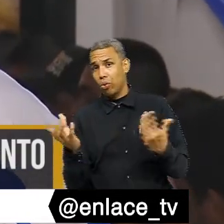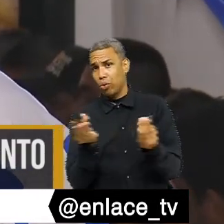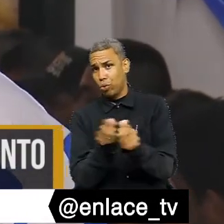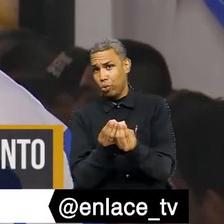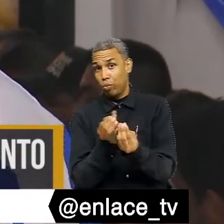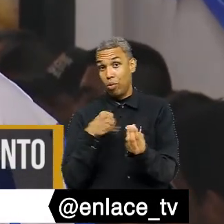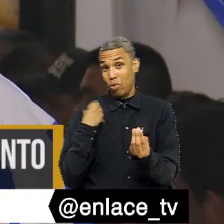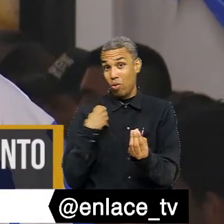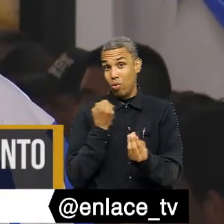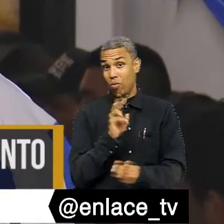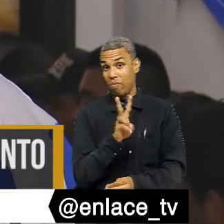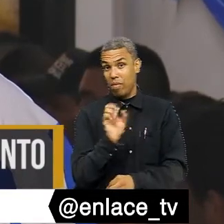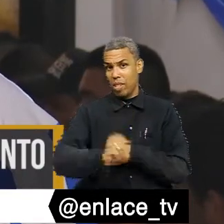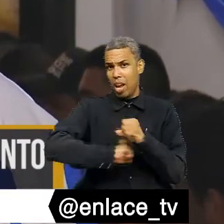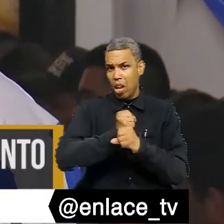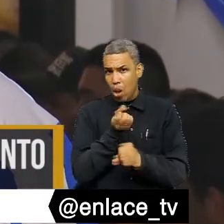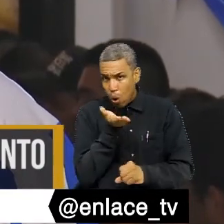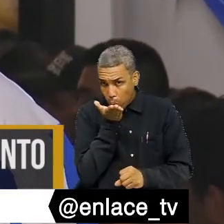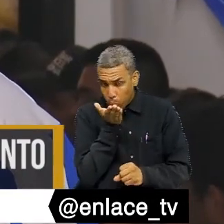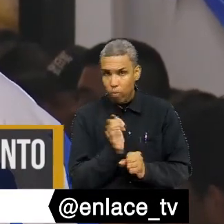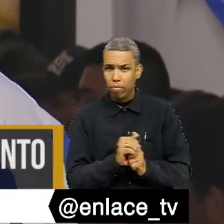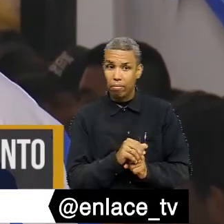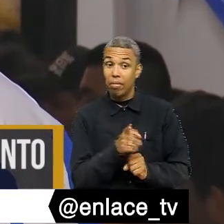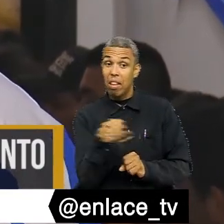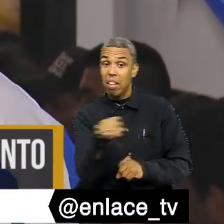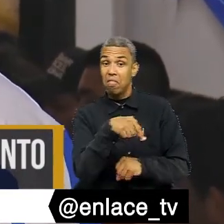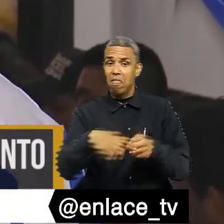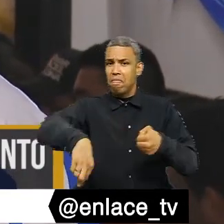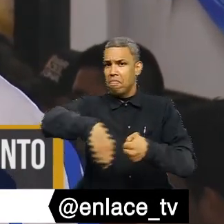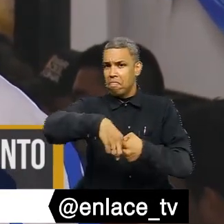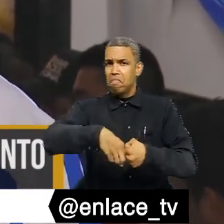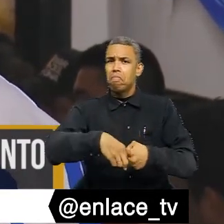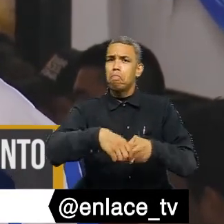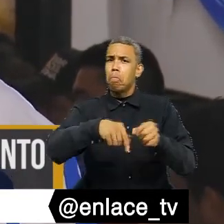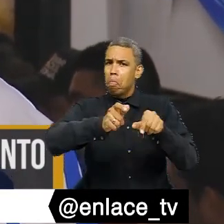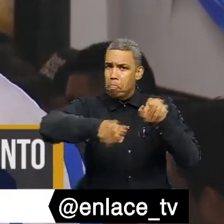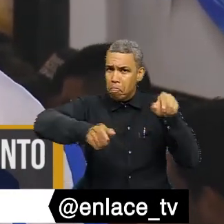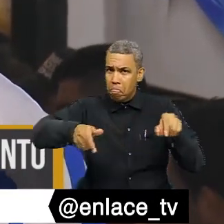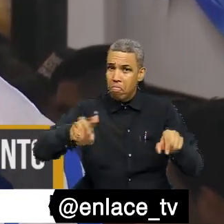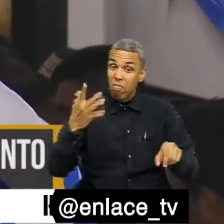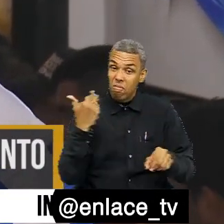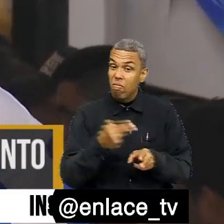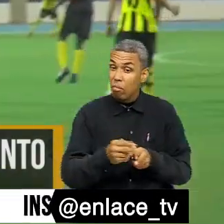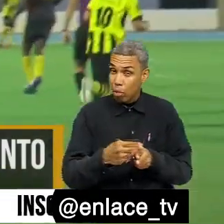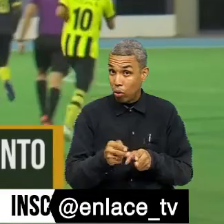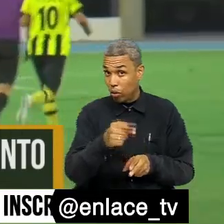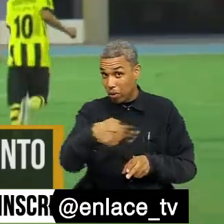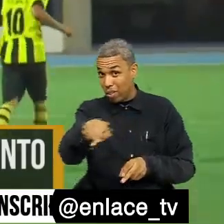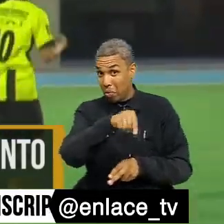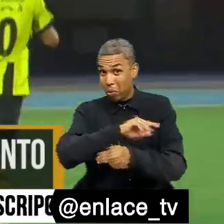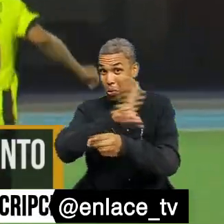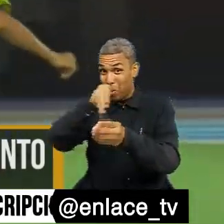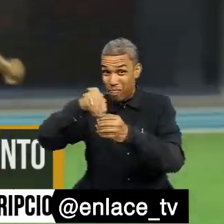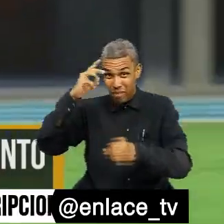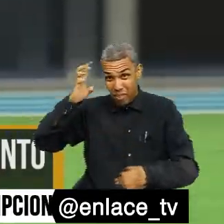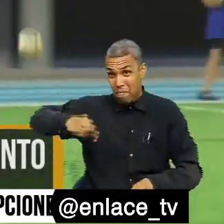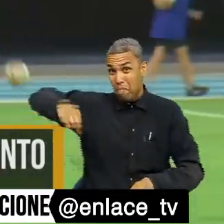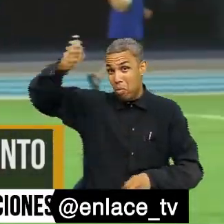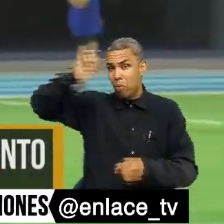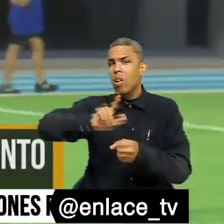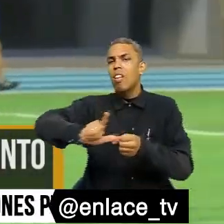interesante con jugadores que muy poco tiempo vamos a ver en el fútbol profesional de Colombia. El profesor Héctor